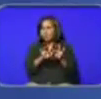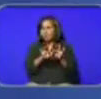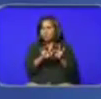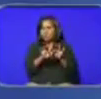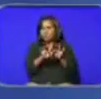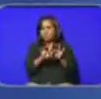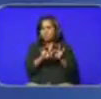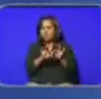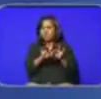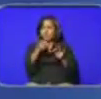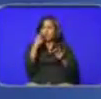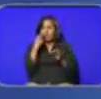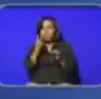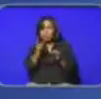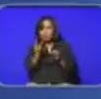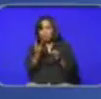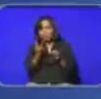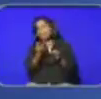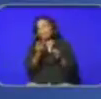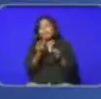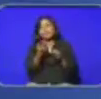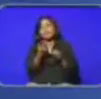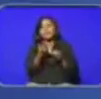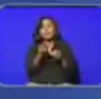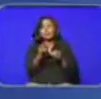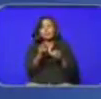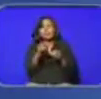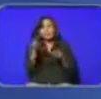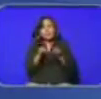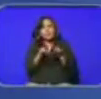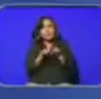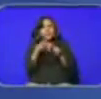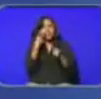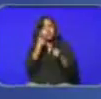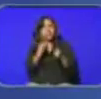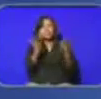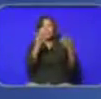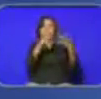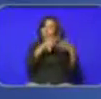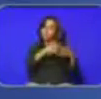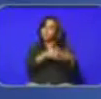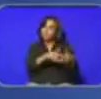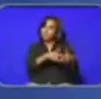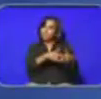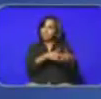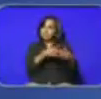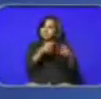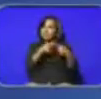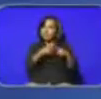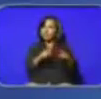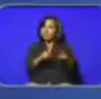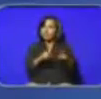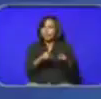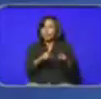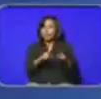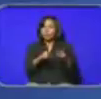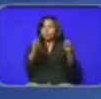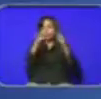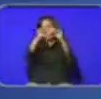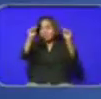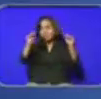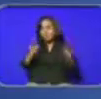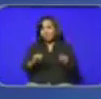van a encontrar en el ambiente laboral. Por eso las infraestructuras del ITSE, los talleres, los